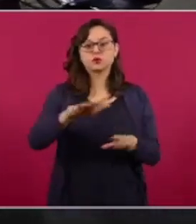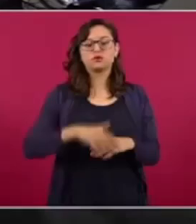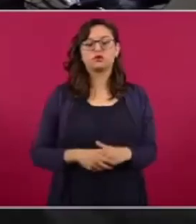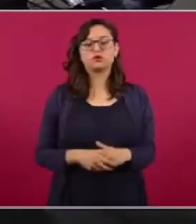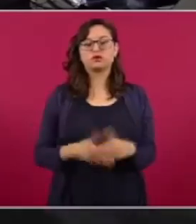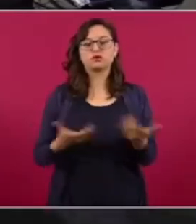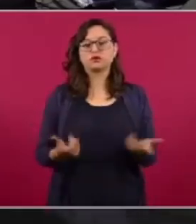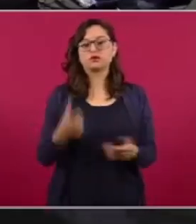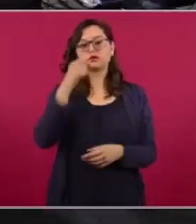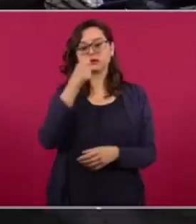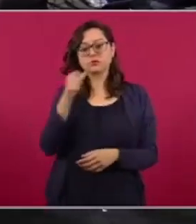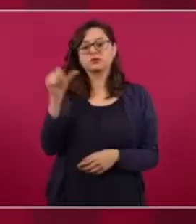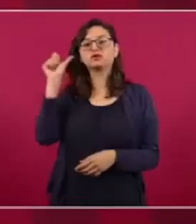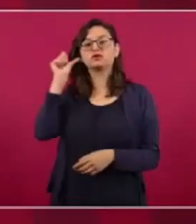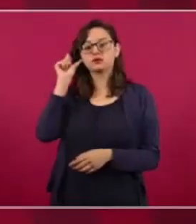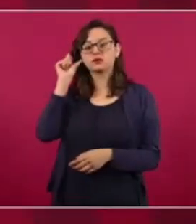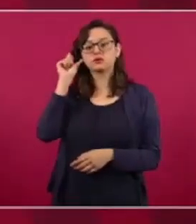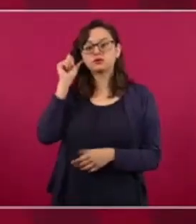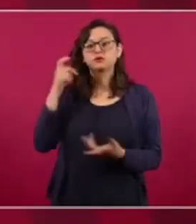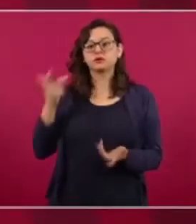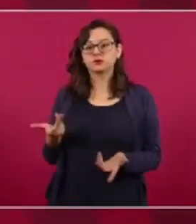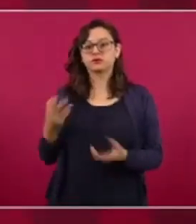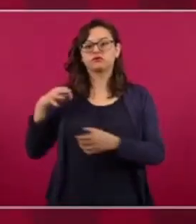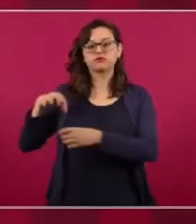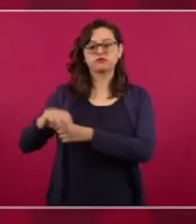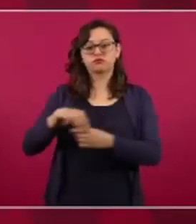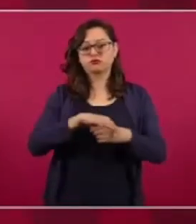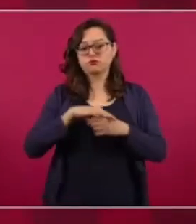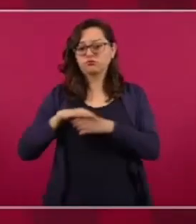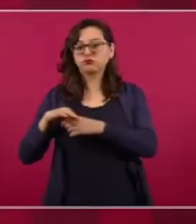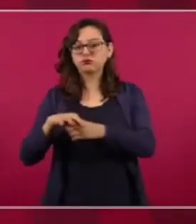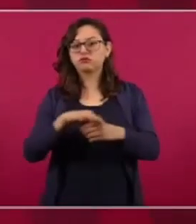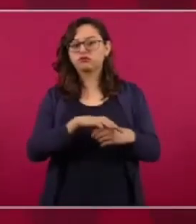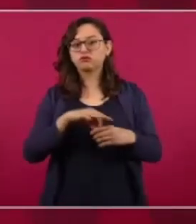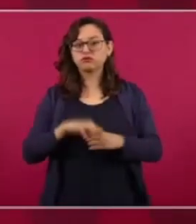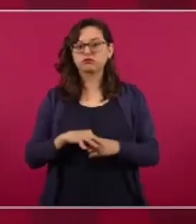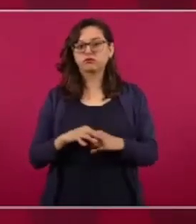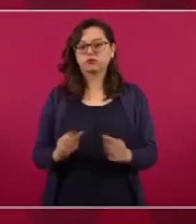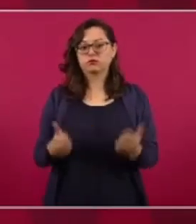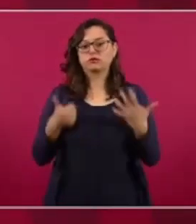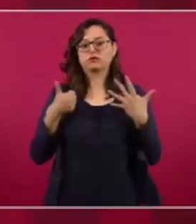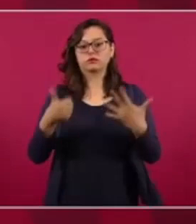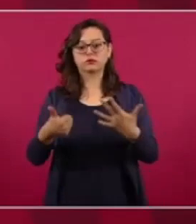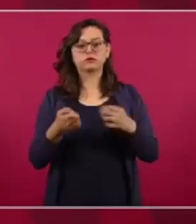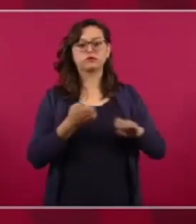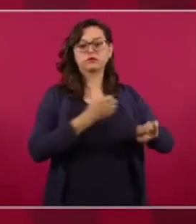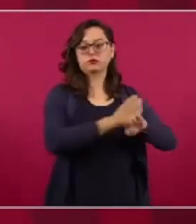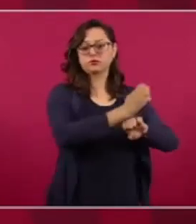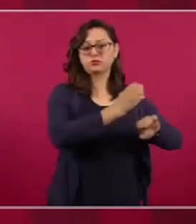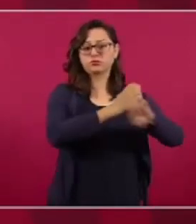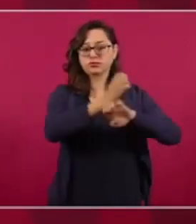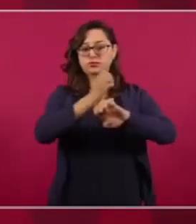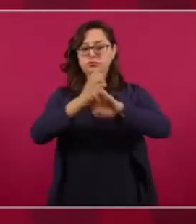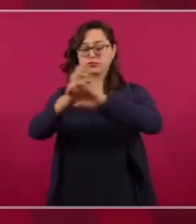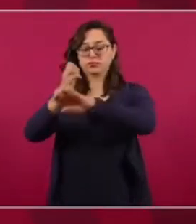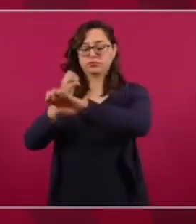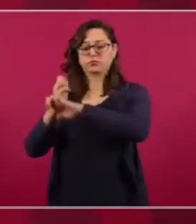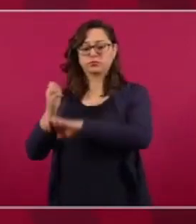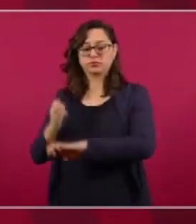ayer se celebraron elecciones en 6 entidades